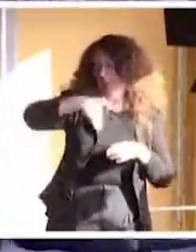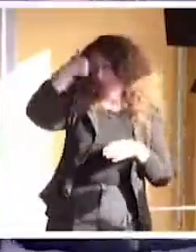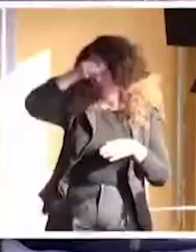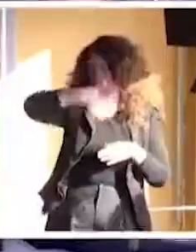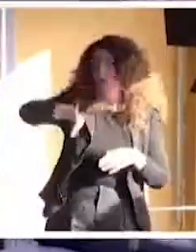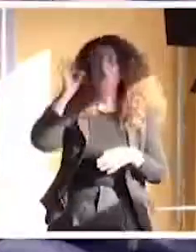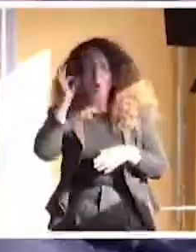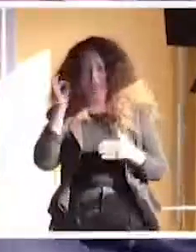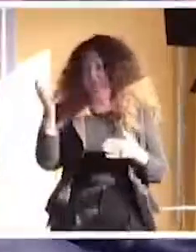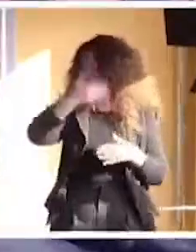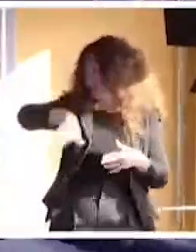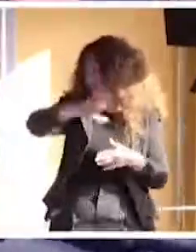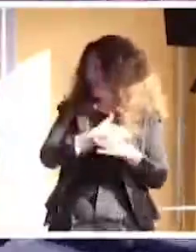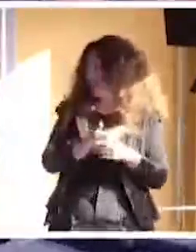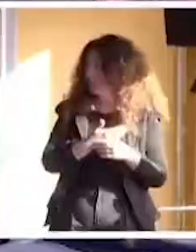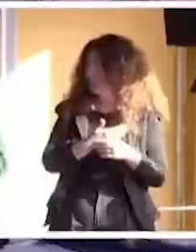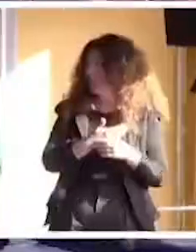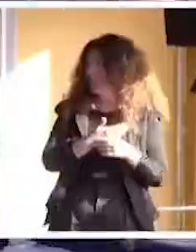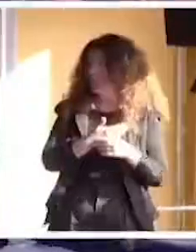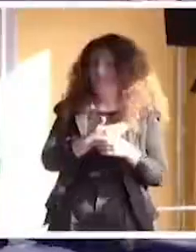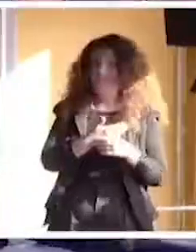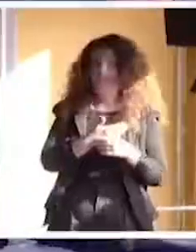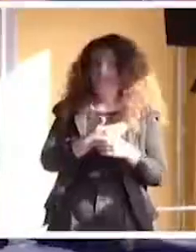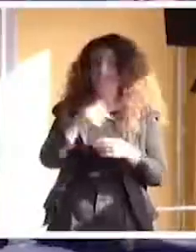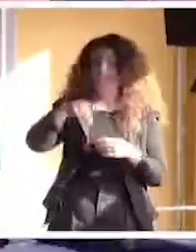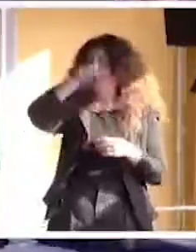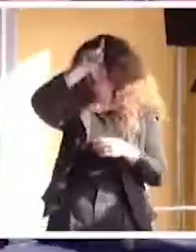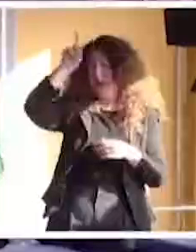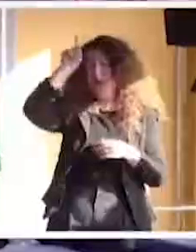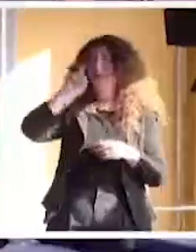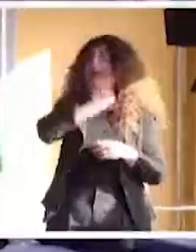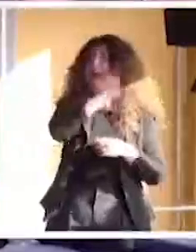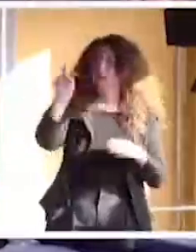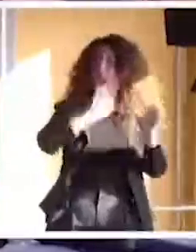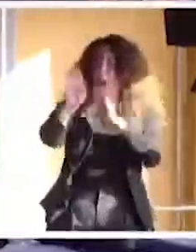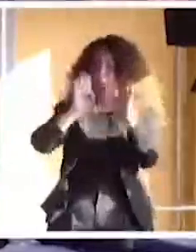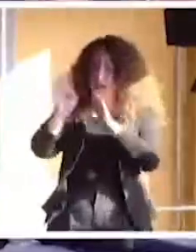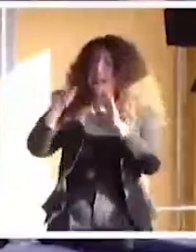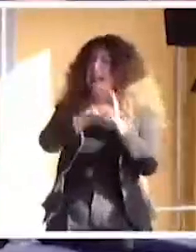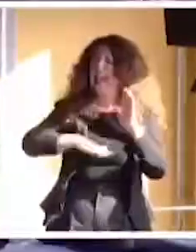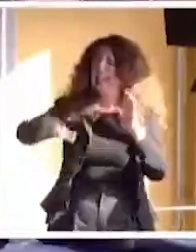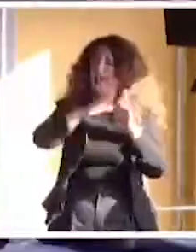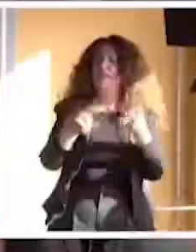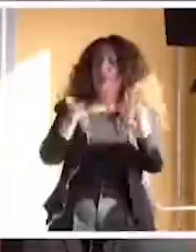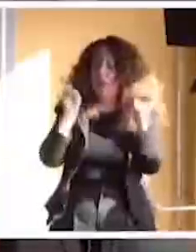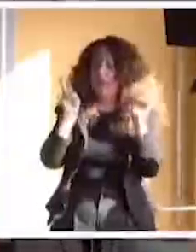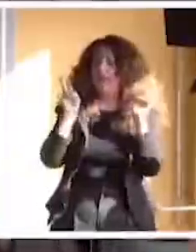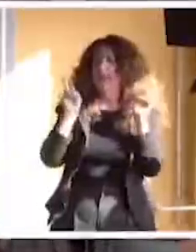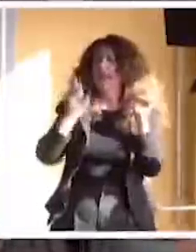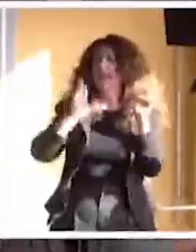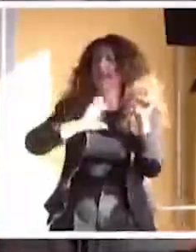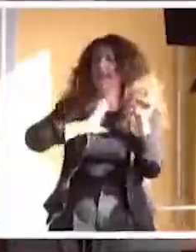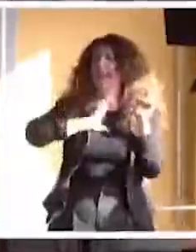todes los vecinos y vecinas de Madrid. Un espacio libre de transfobia, libre